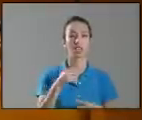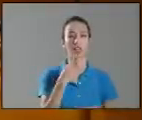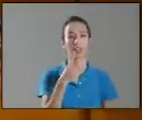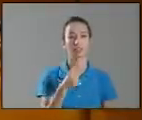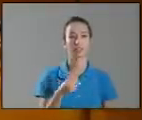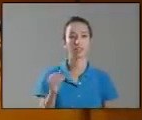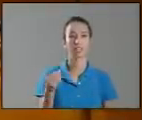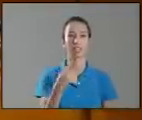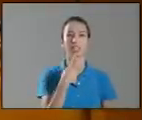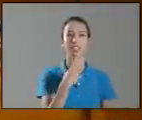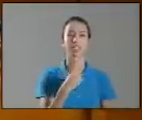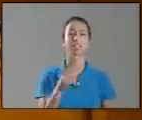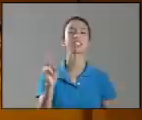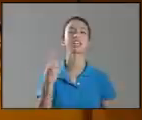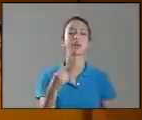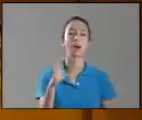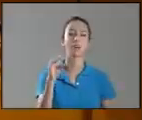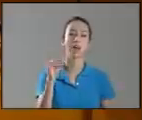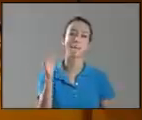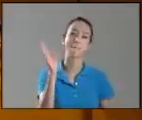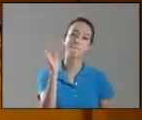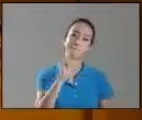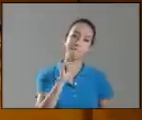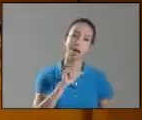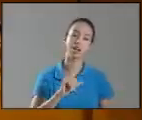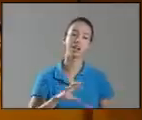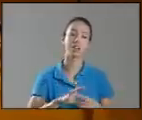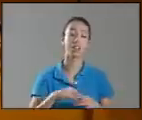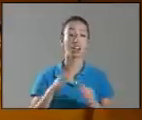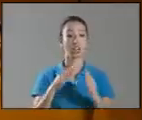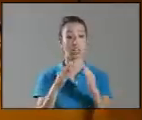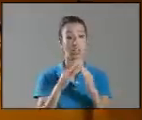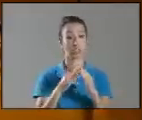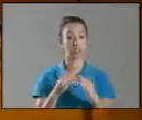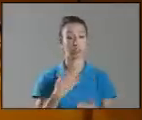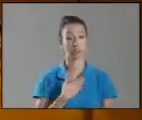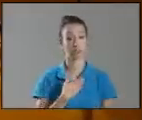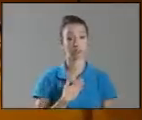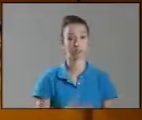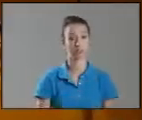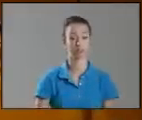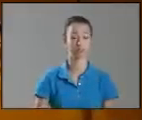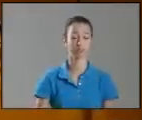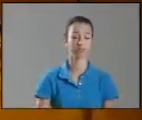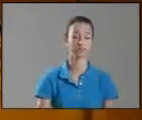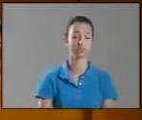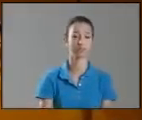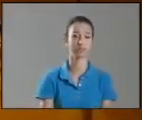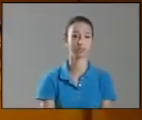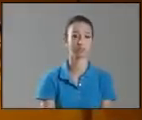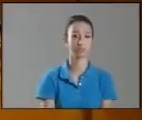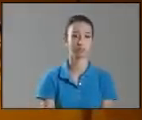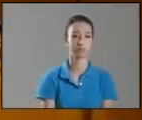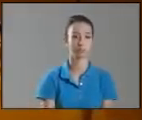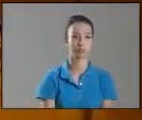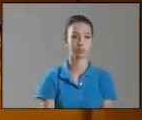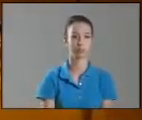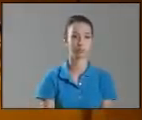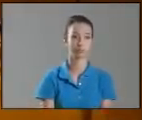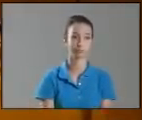Y habla mal de su tierra. Pero no hay un dicho que dice, ¿quién va a hablar mal de su rancho? ¿Quién va a hablar mal de su rancho?